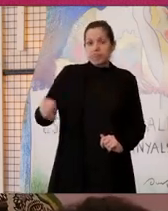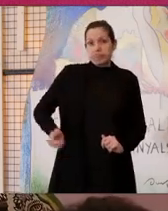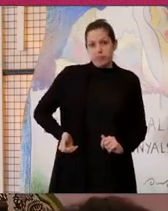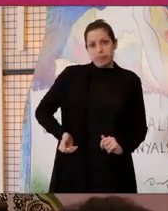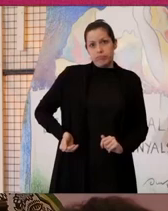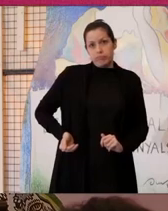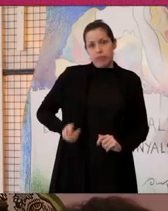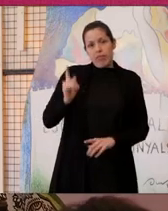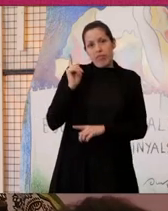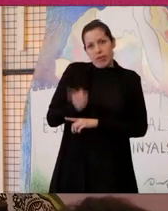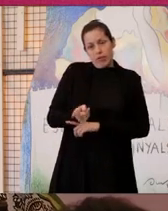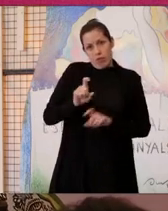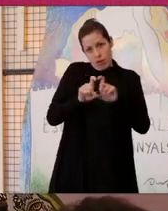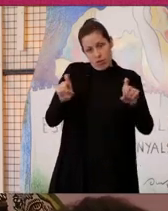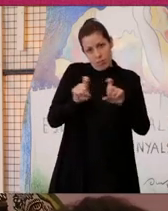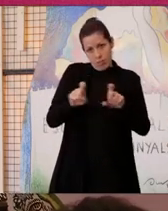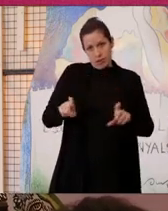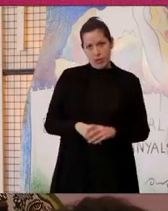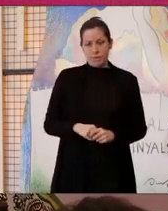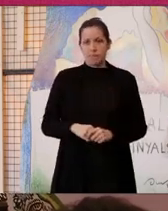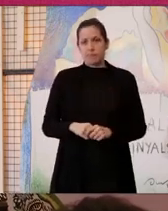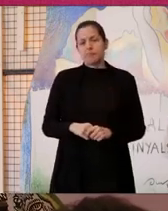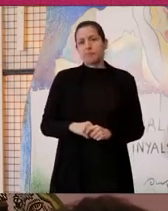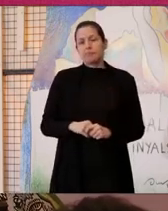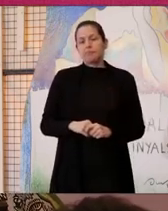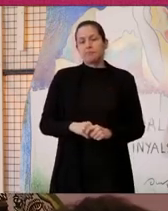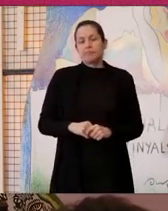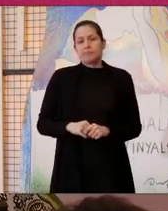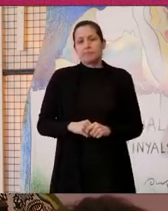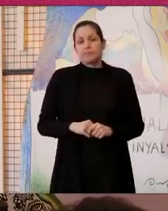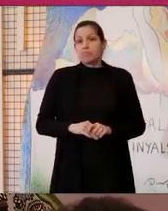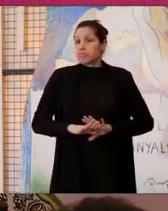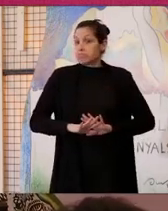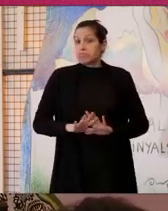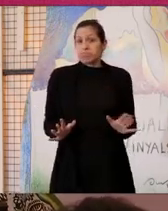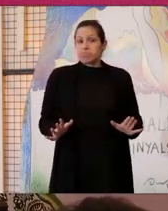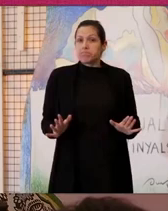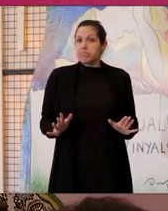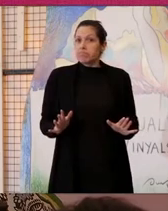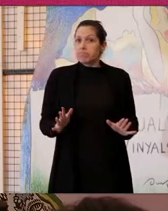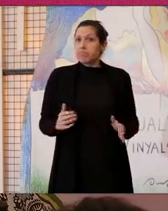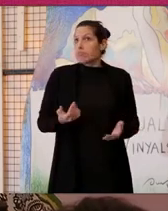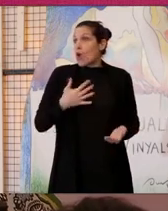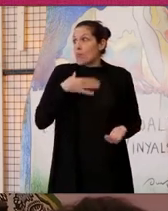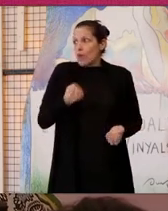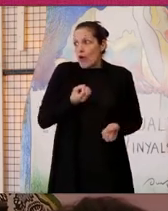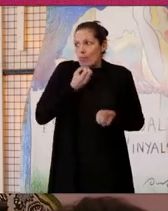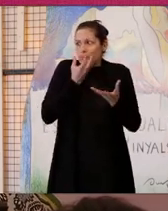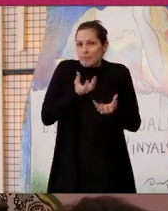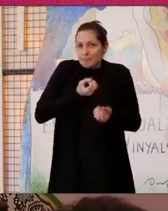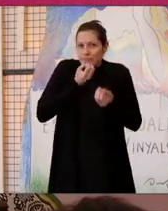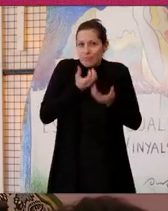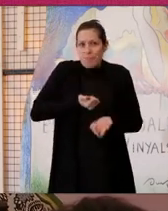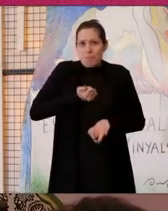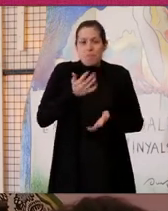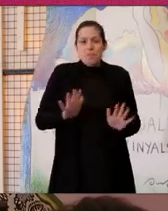la dirección de las empresas no la frena Pero en fin habría muchísimas más cosas que contar lo